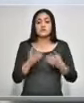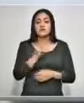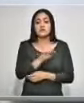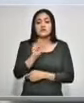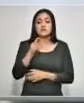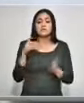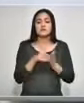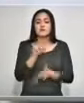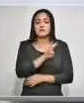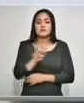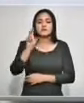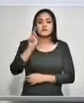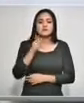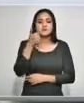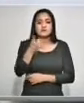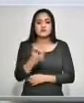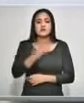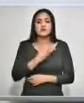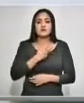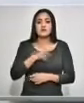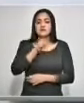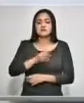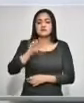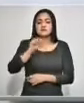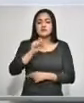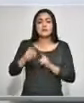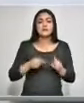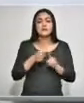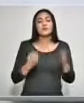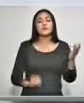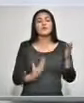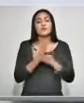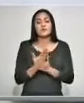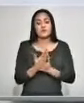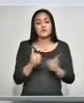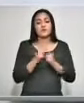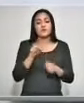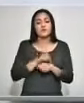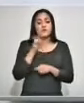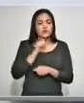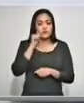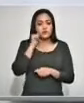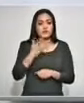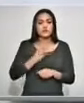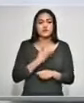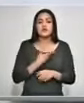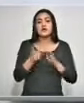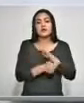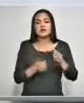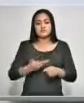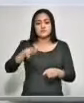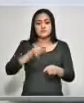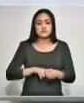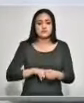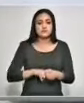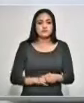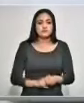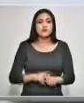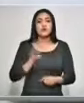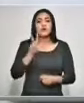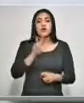120 mil 236 teniendo 160 casos nuevos en comparación al día de ayer tenemos causa activos ambulatorio